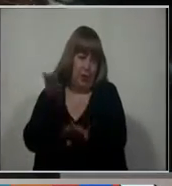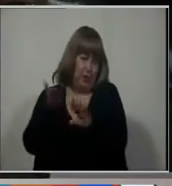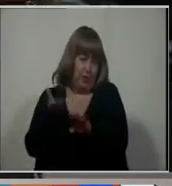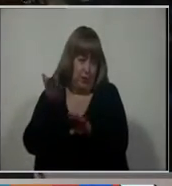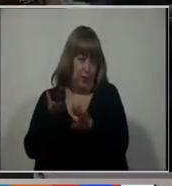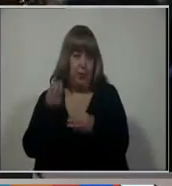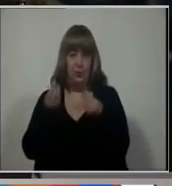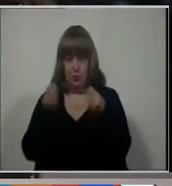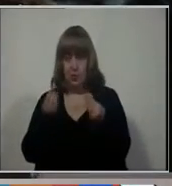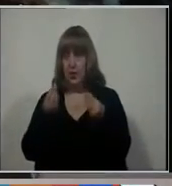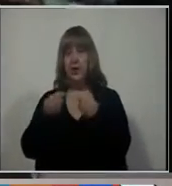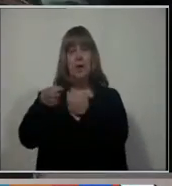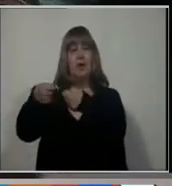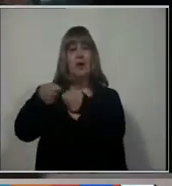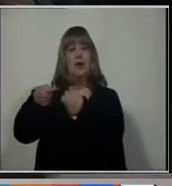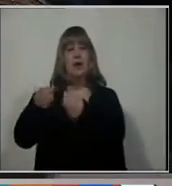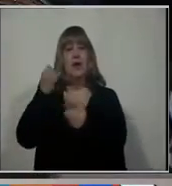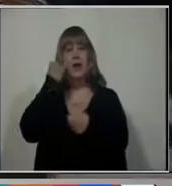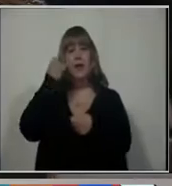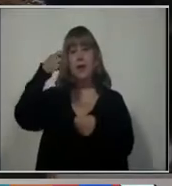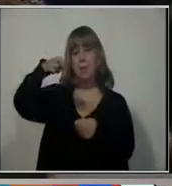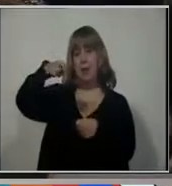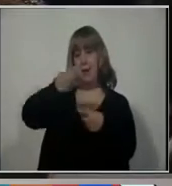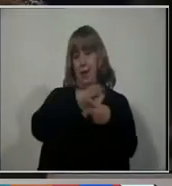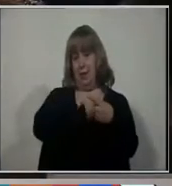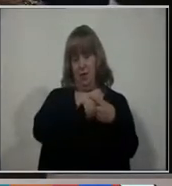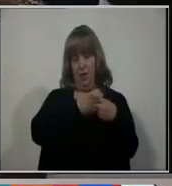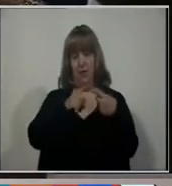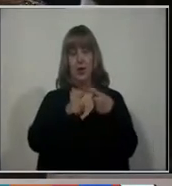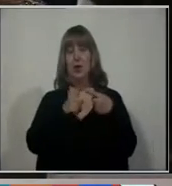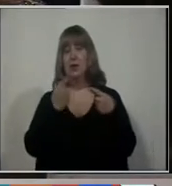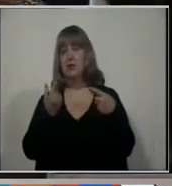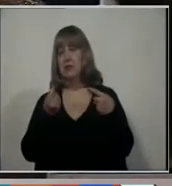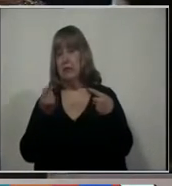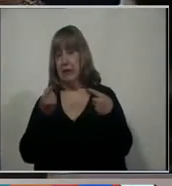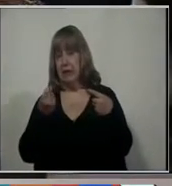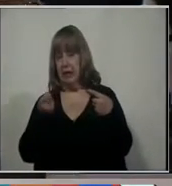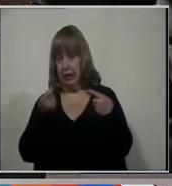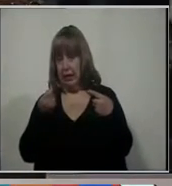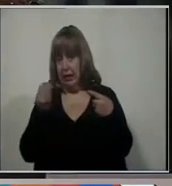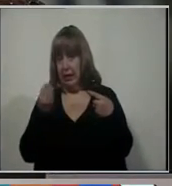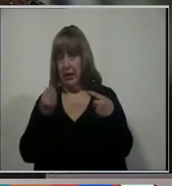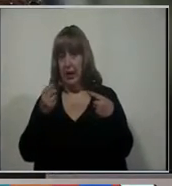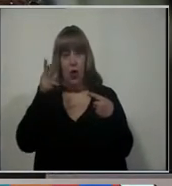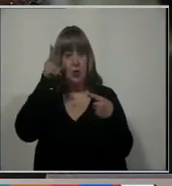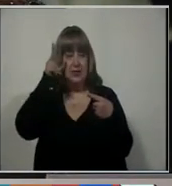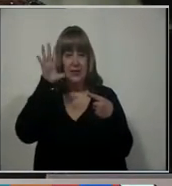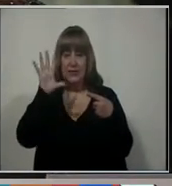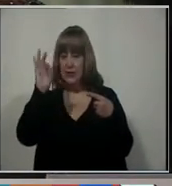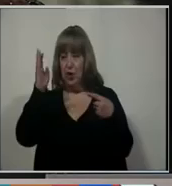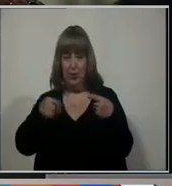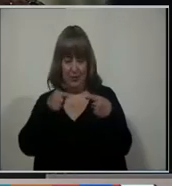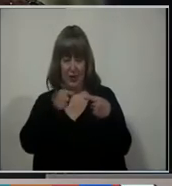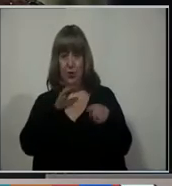las principales petroleras, que son YPF, fundamentalmente YPF que domina el 85% del